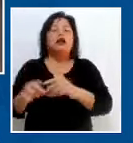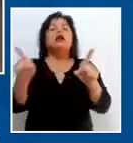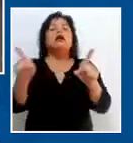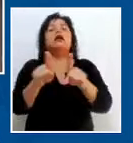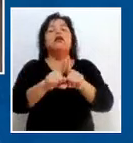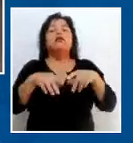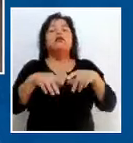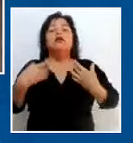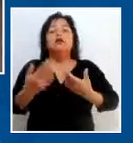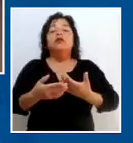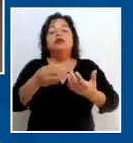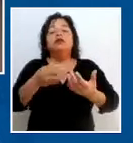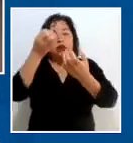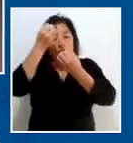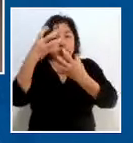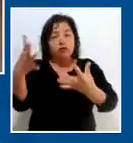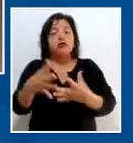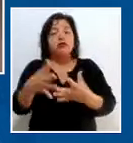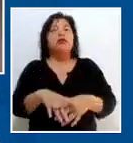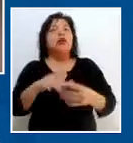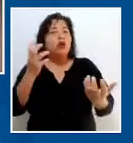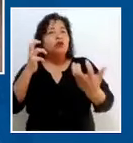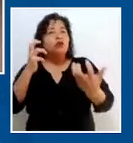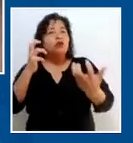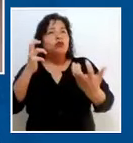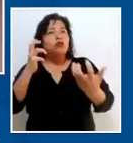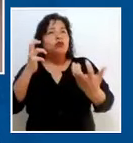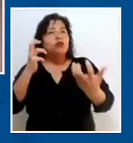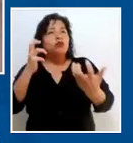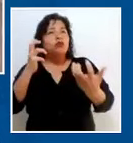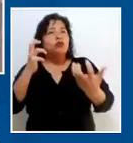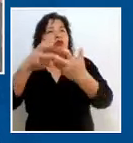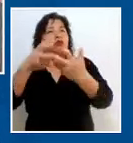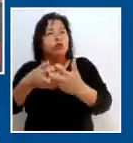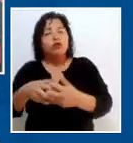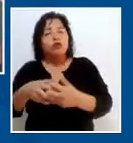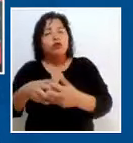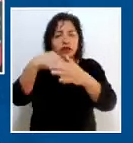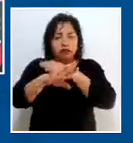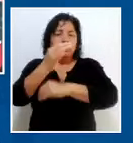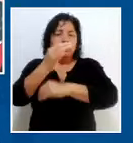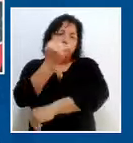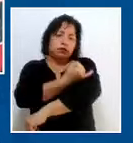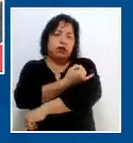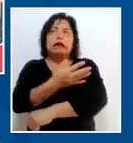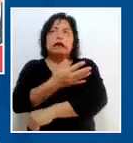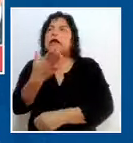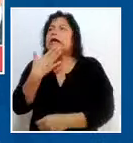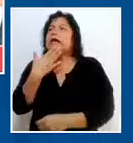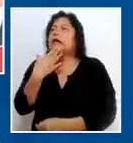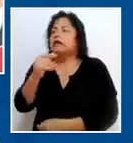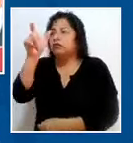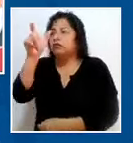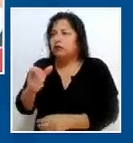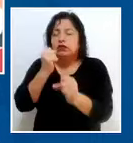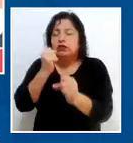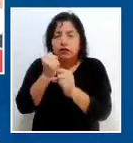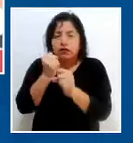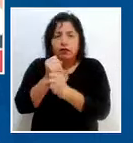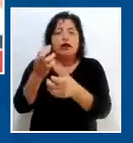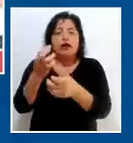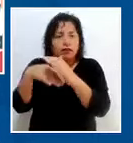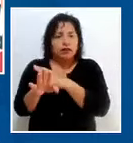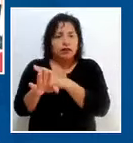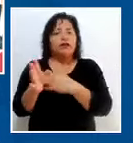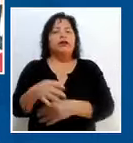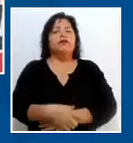información vinculada con el personal de la entidad, ¿no? Quiénes están trabajando en una entidad, ¿no? Qué